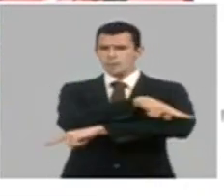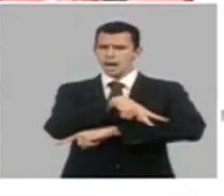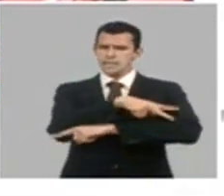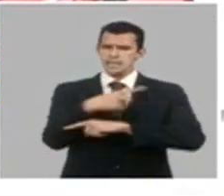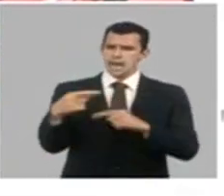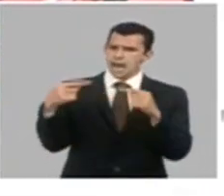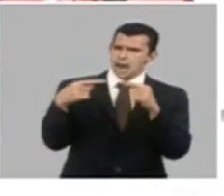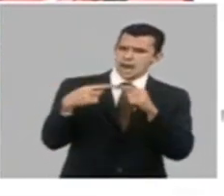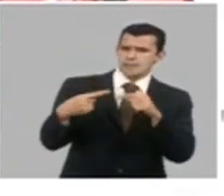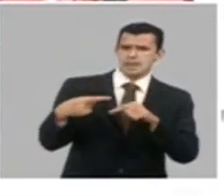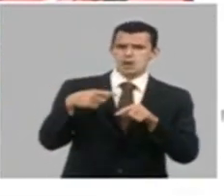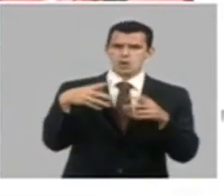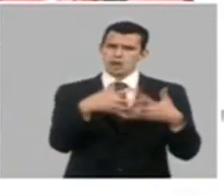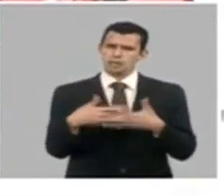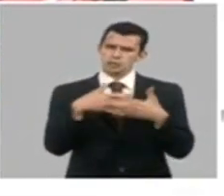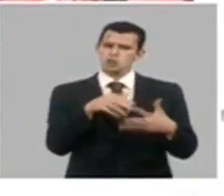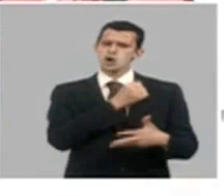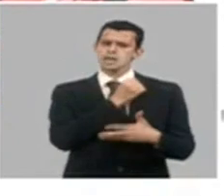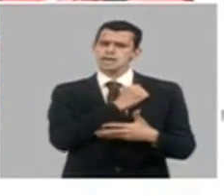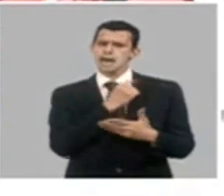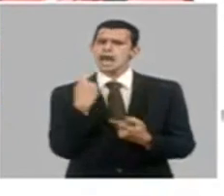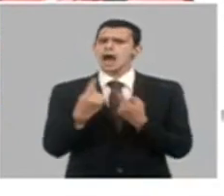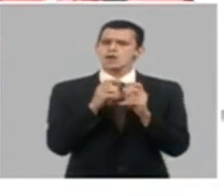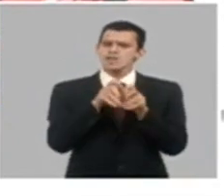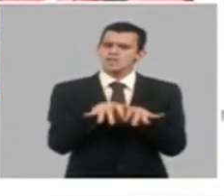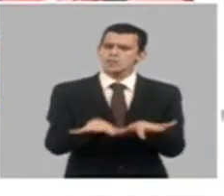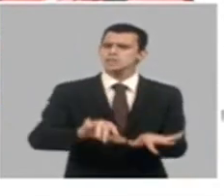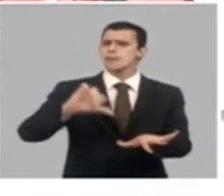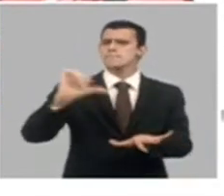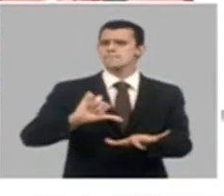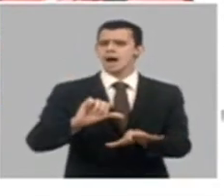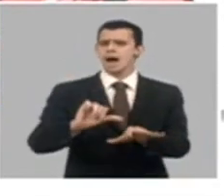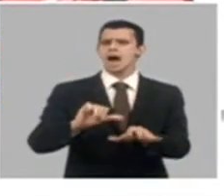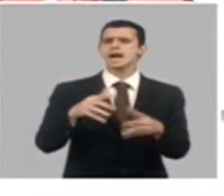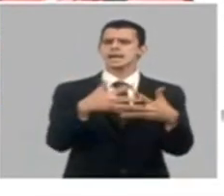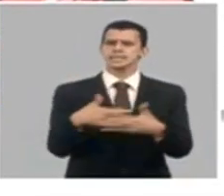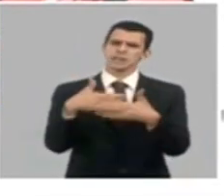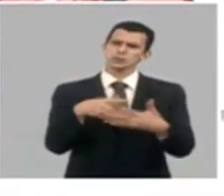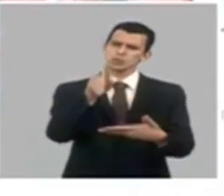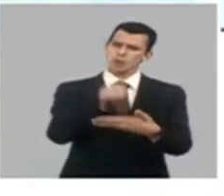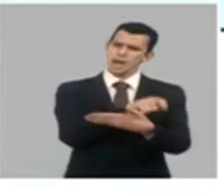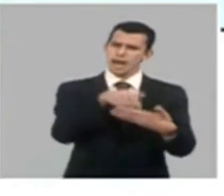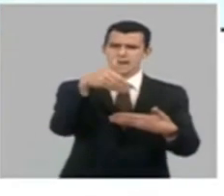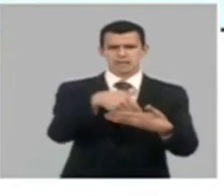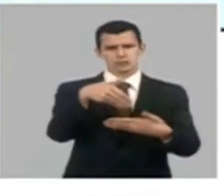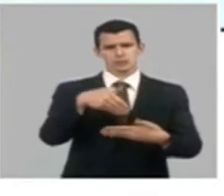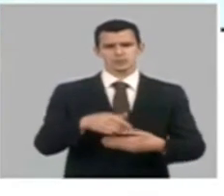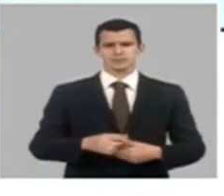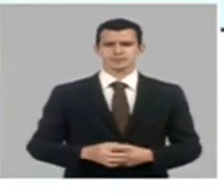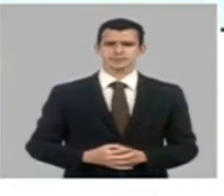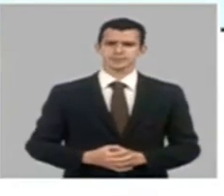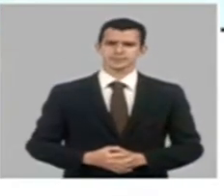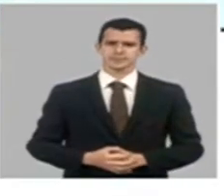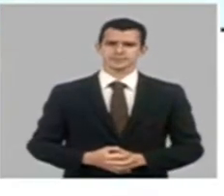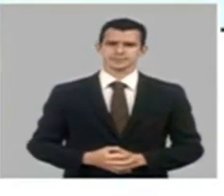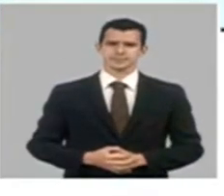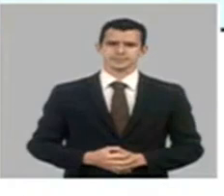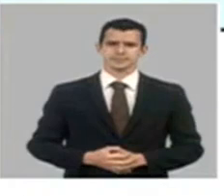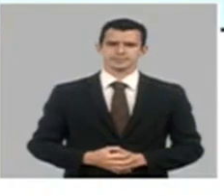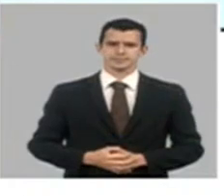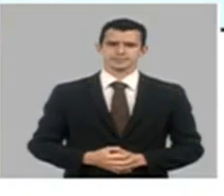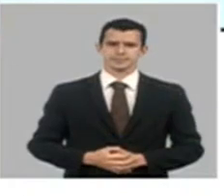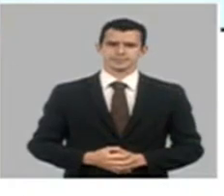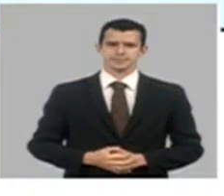interferir en las elecciones estadounidenses y aquí viene lo interesante vamos a continuar el centro